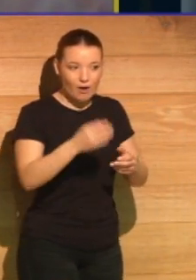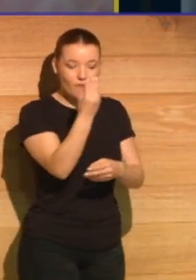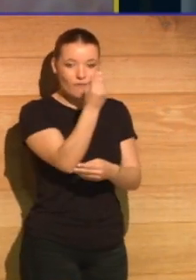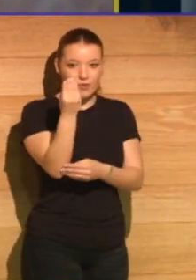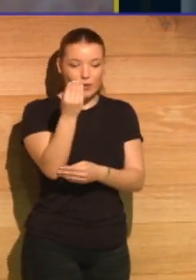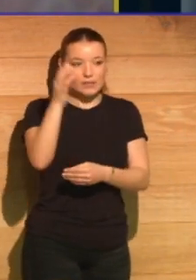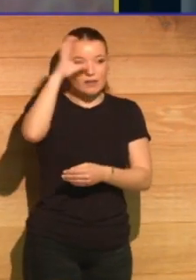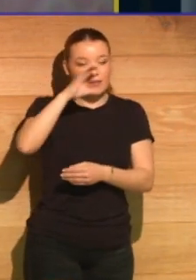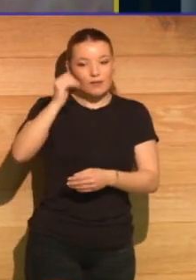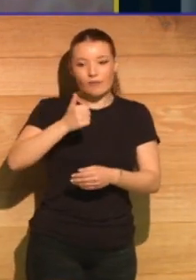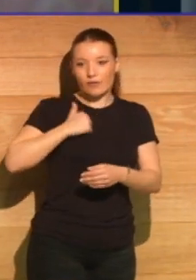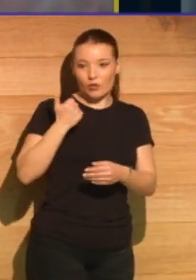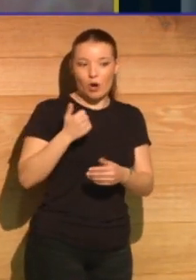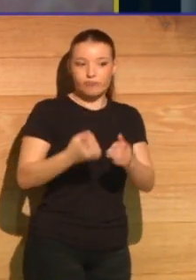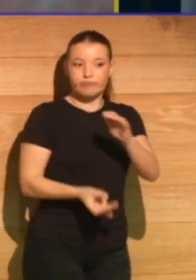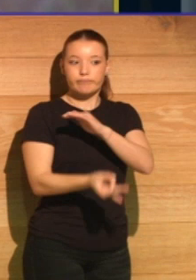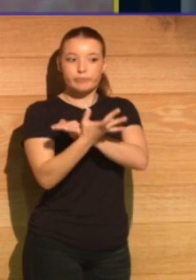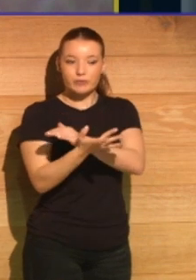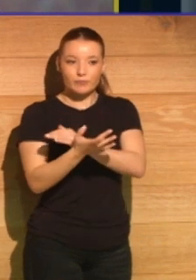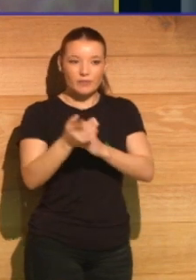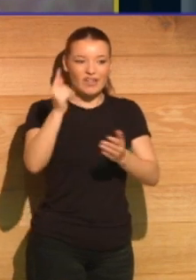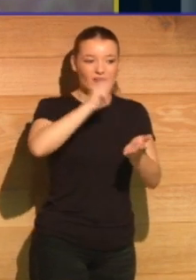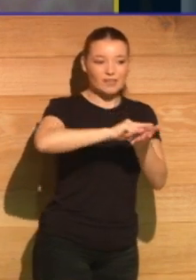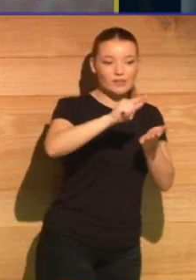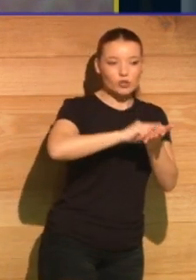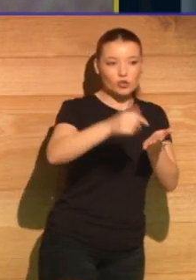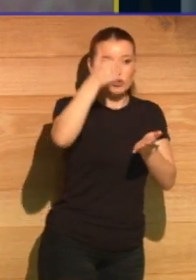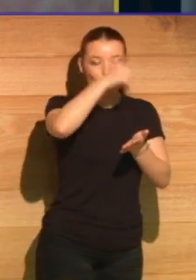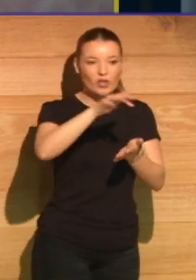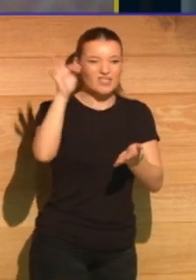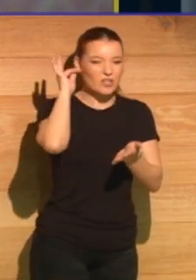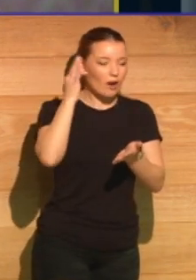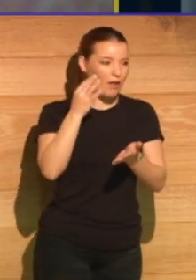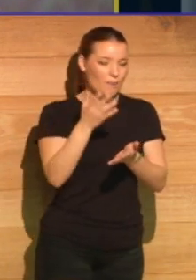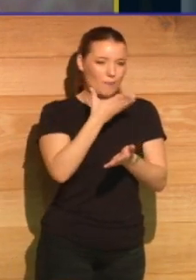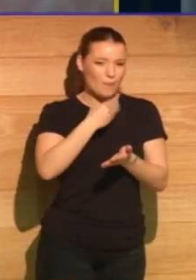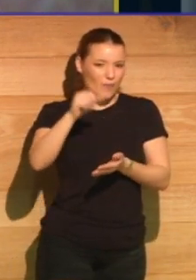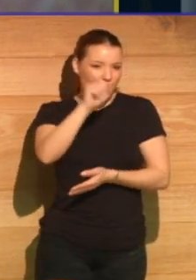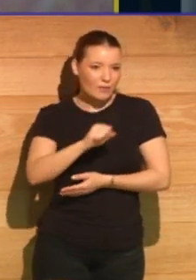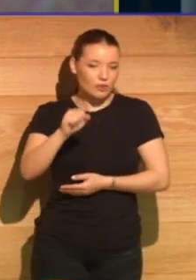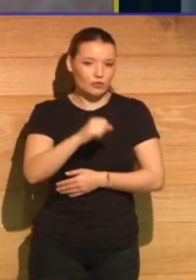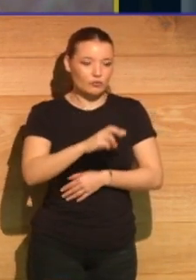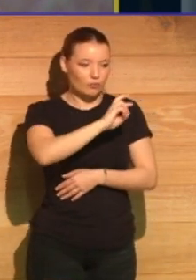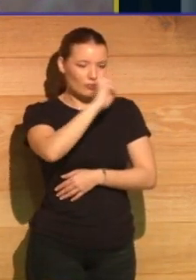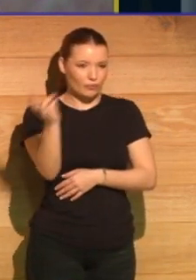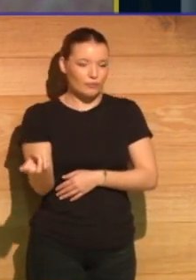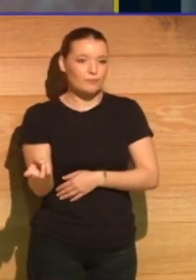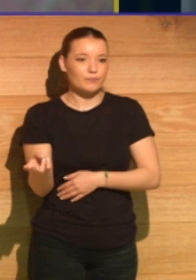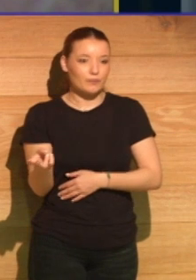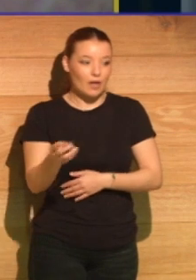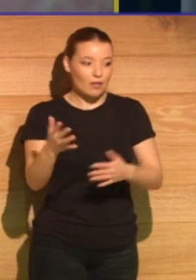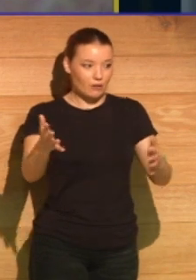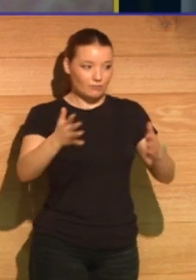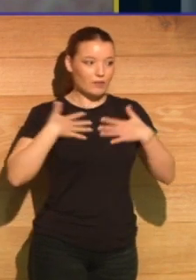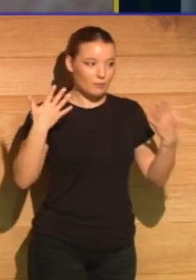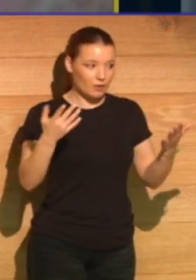eran escritores y escritoras extraordinarios. Ursula K. Le Guin, Stanislav Lem. De repente hay como una